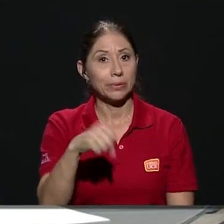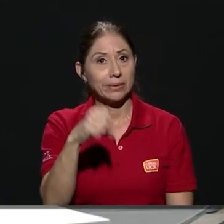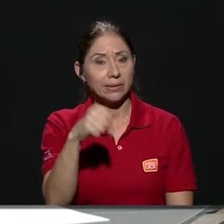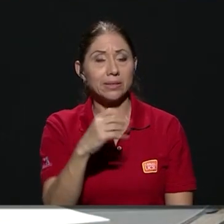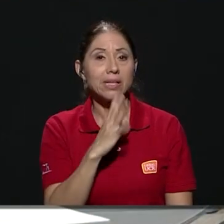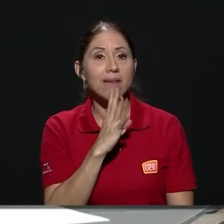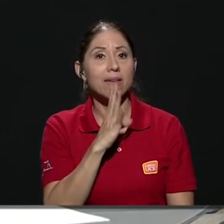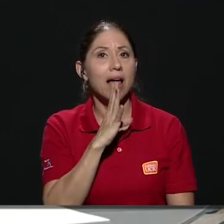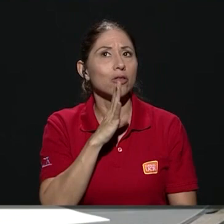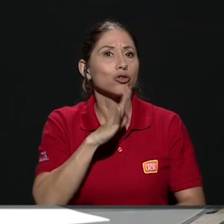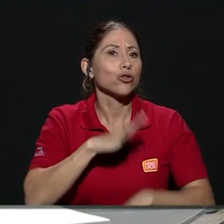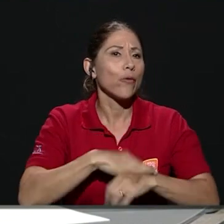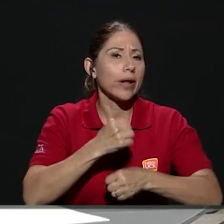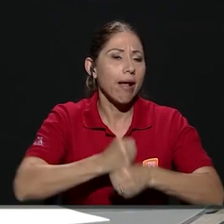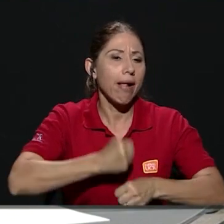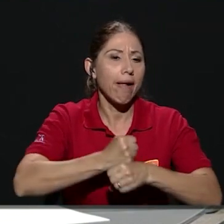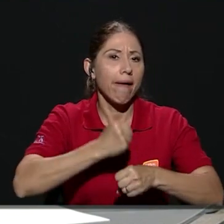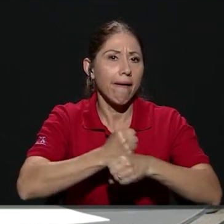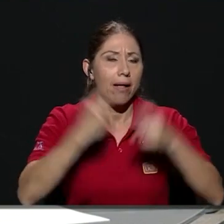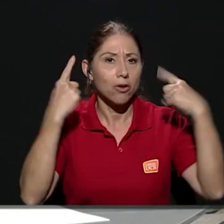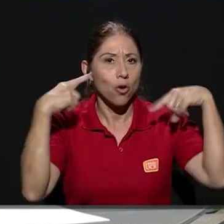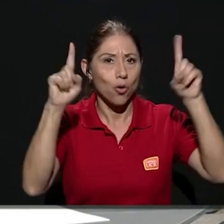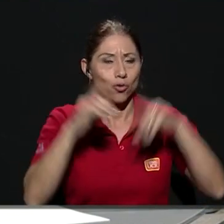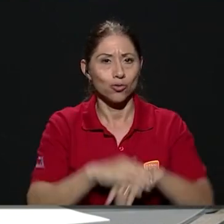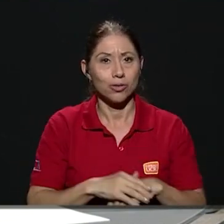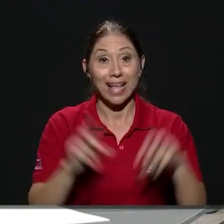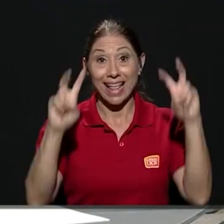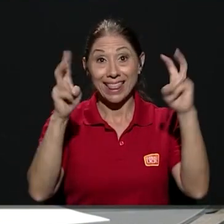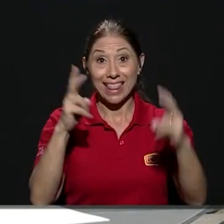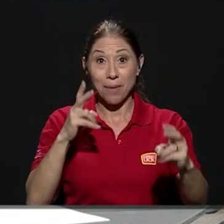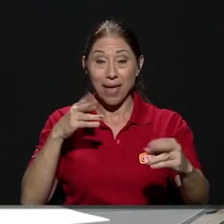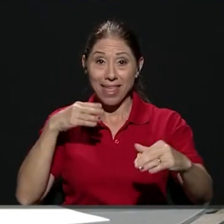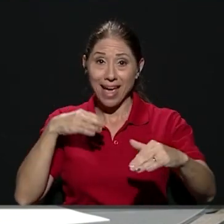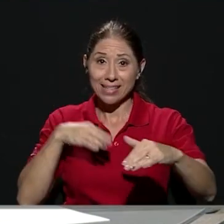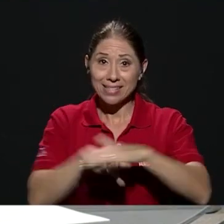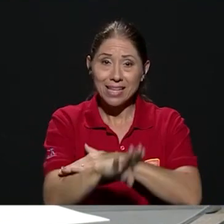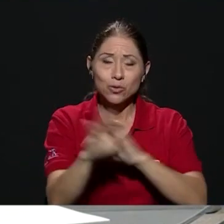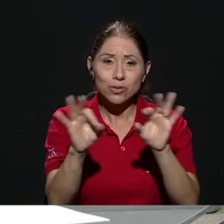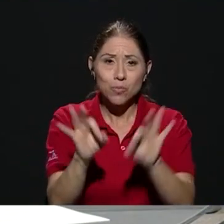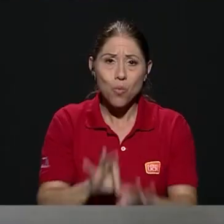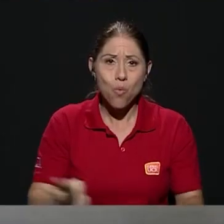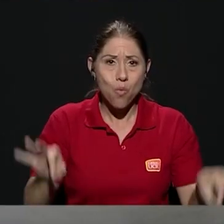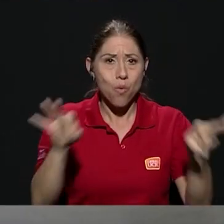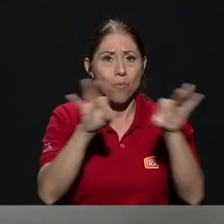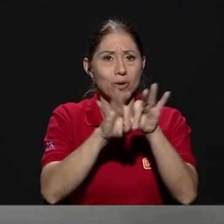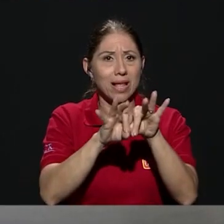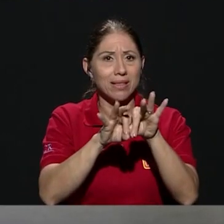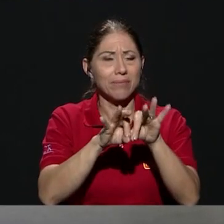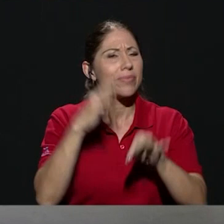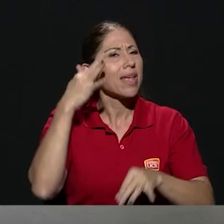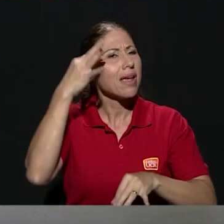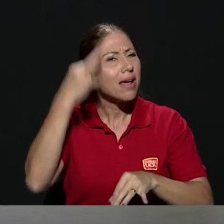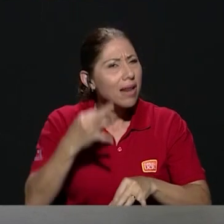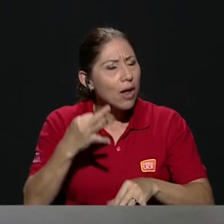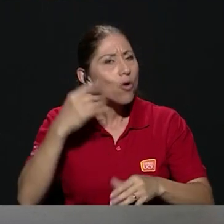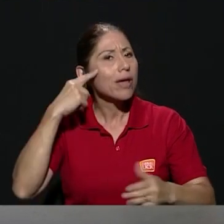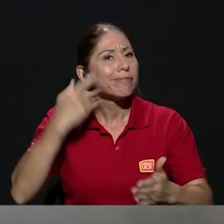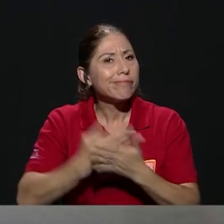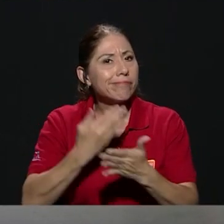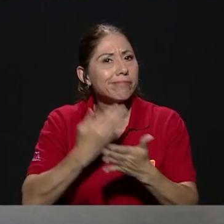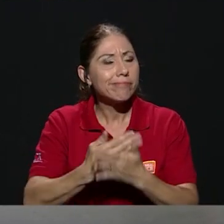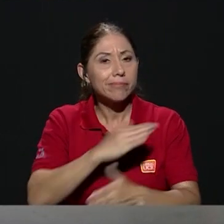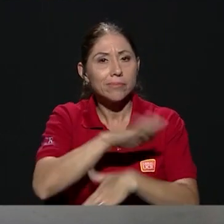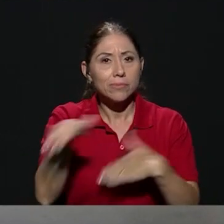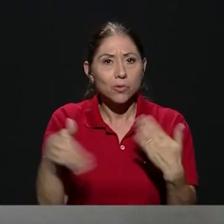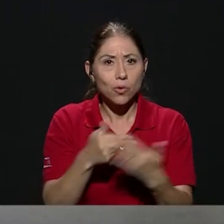Sí, y precisamente hablando de logros, el tema de acceso es bien importante. Creo que en todas las universidades se ha hecho